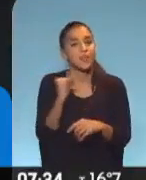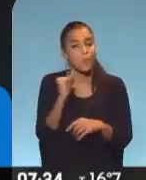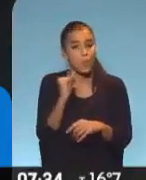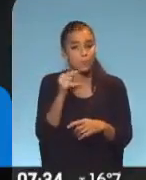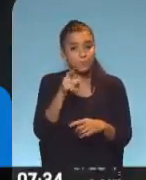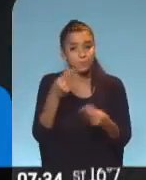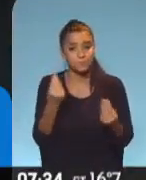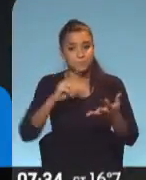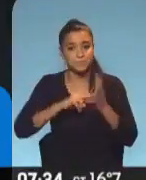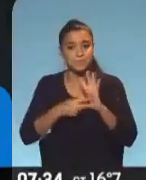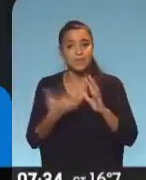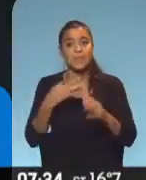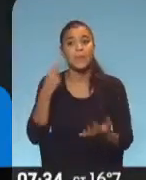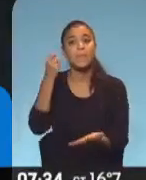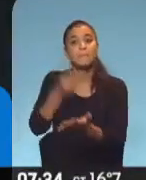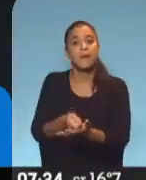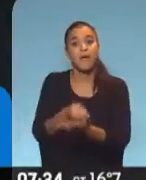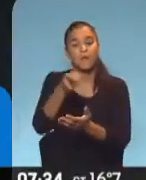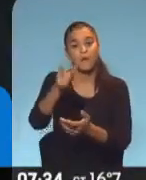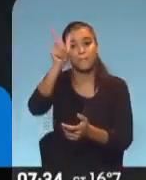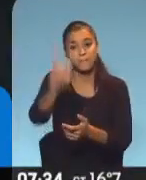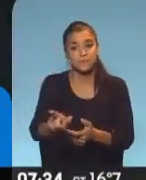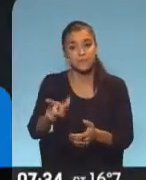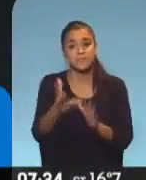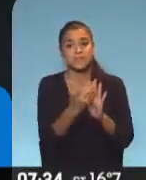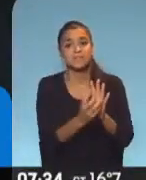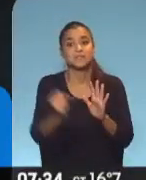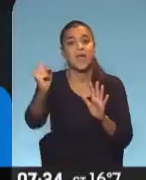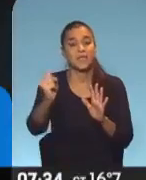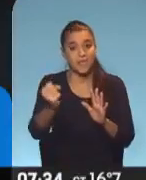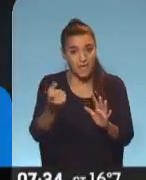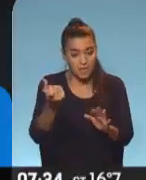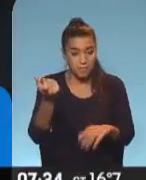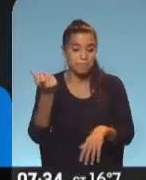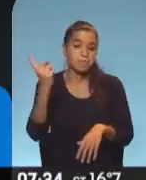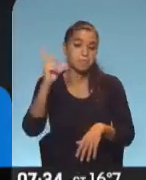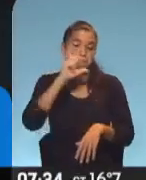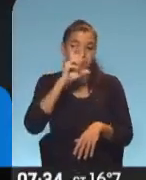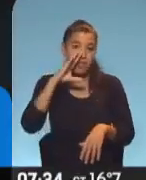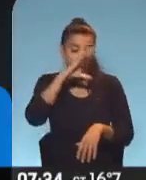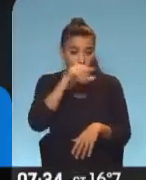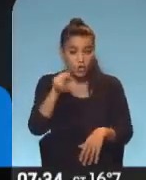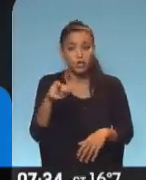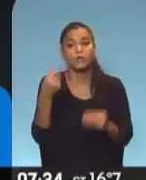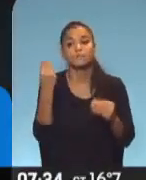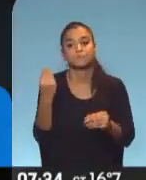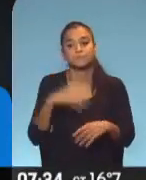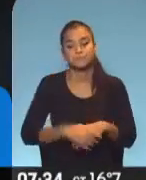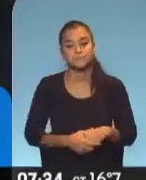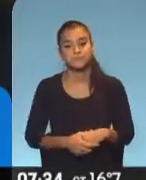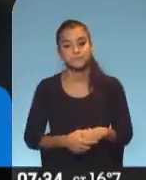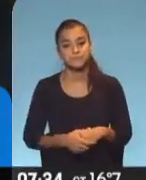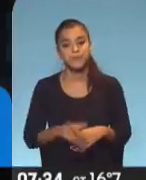significa que uno debía pagarle a alguien para que retire el petróleo. Esto se dio fundamentalmente por